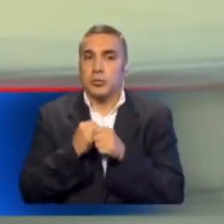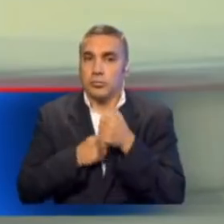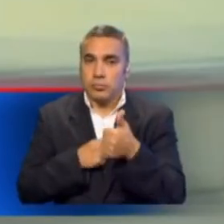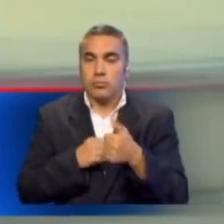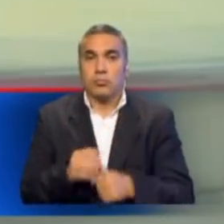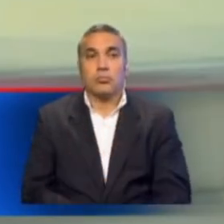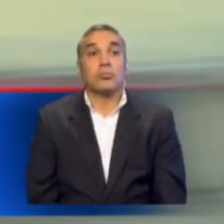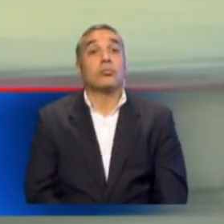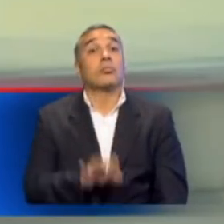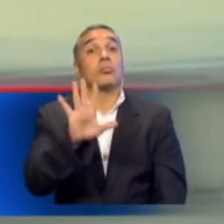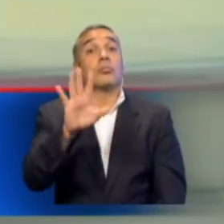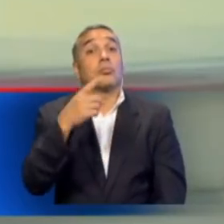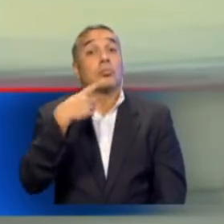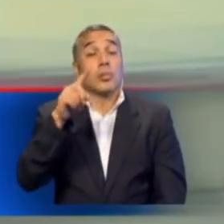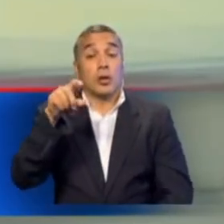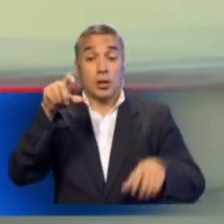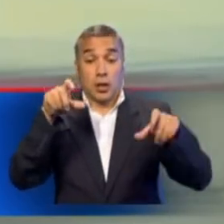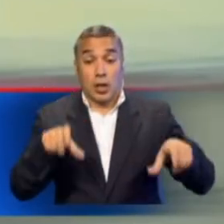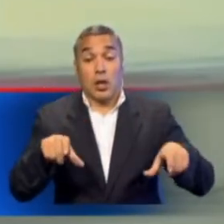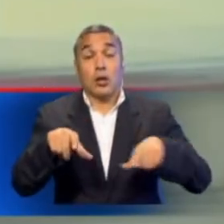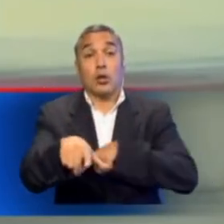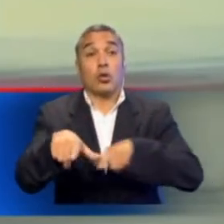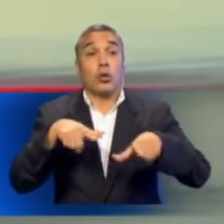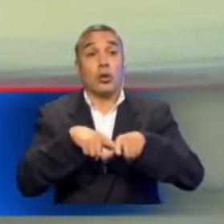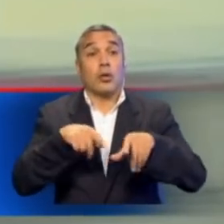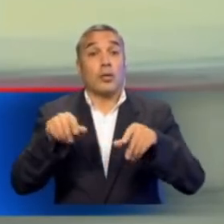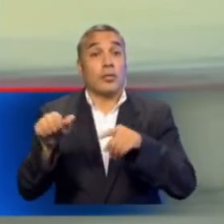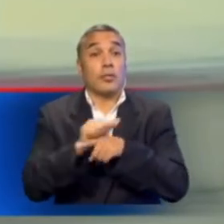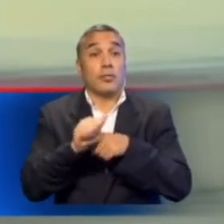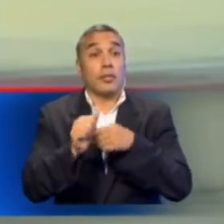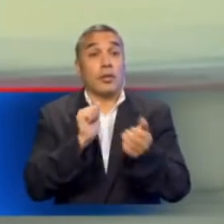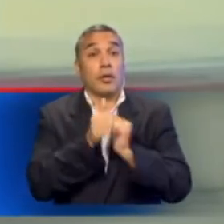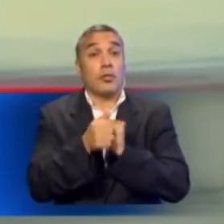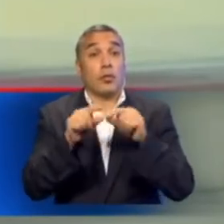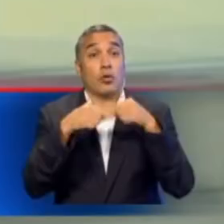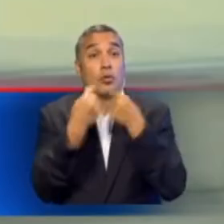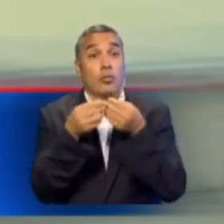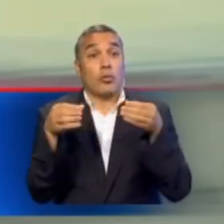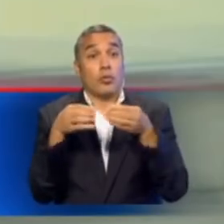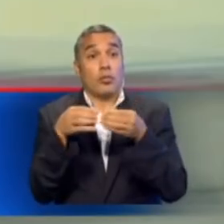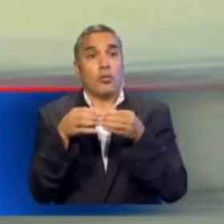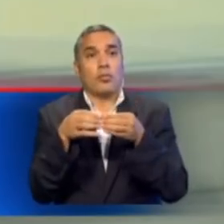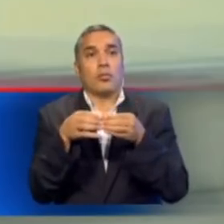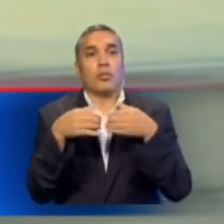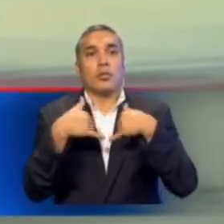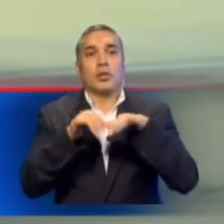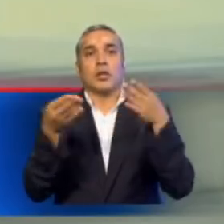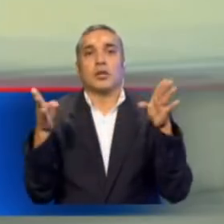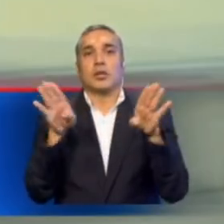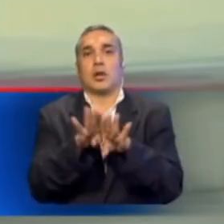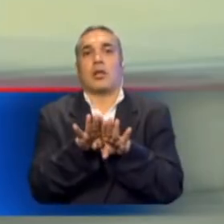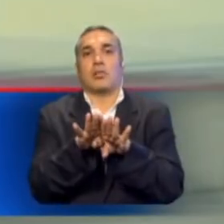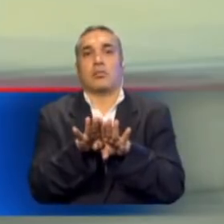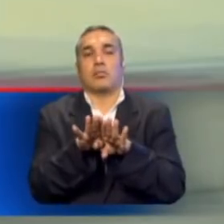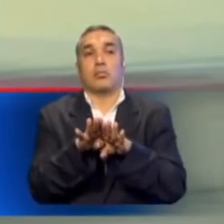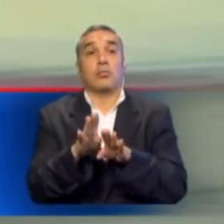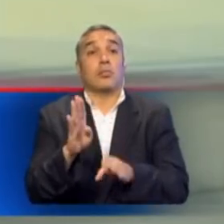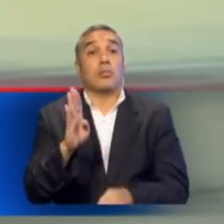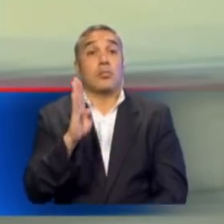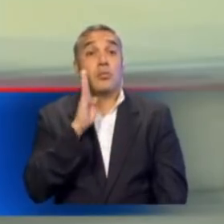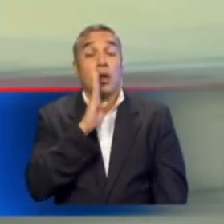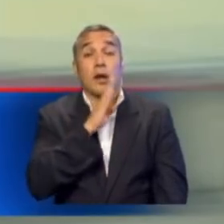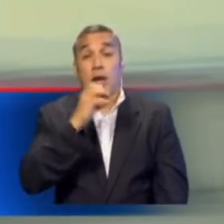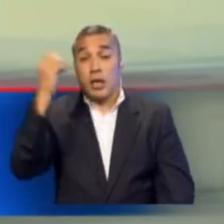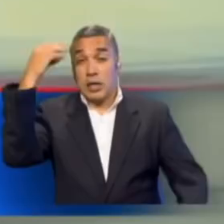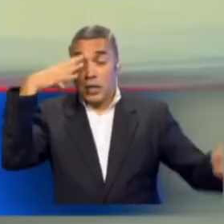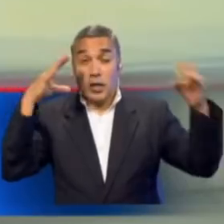bioseguridad. Sin embargo, las canchas y lugares en donde se practican los deportes grupales y de contacto permanecerán cerrados. Los bares,